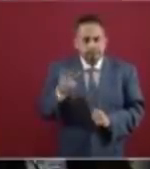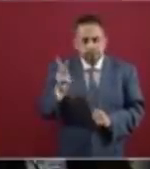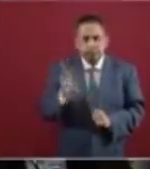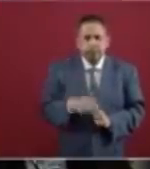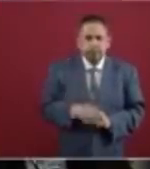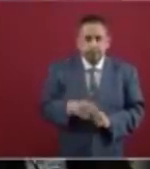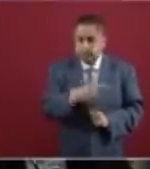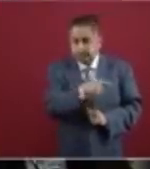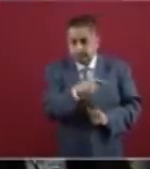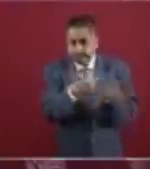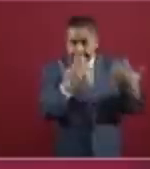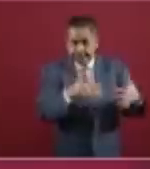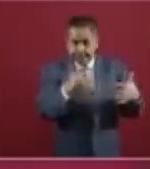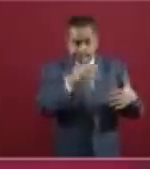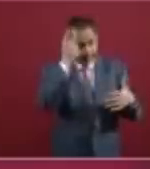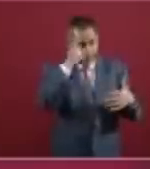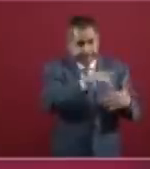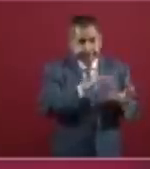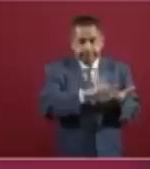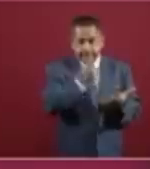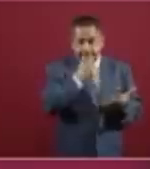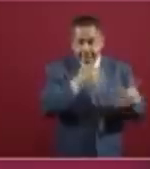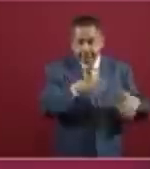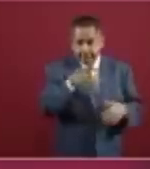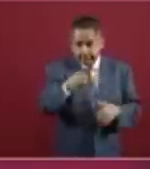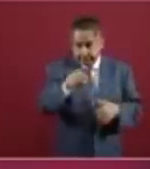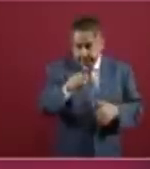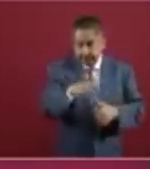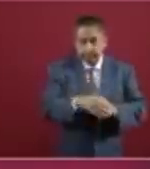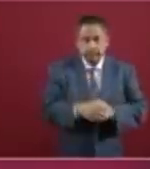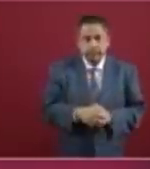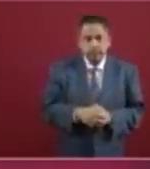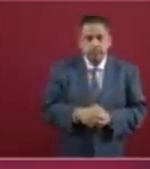esta empresa, lo que planteas,